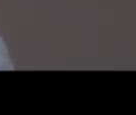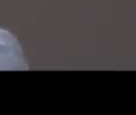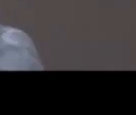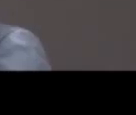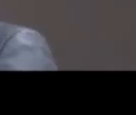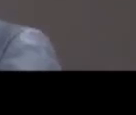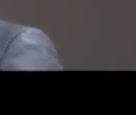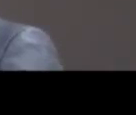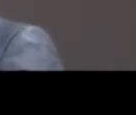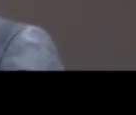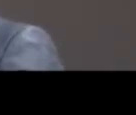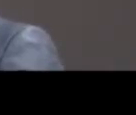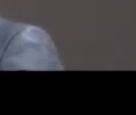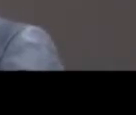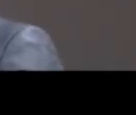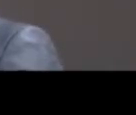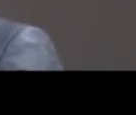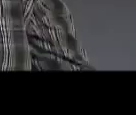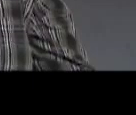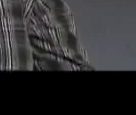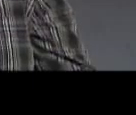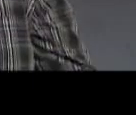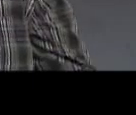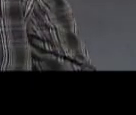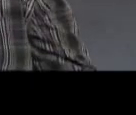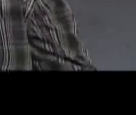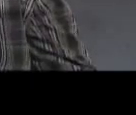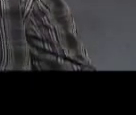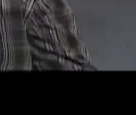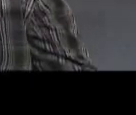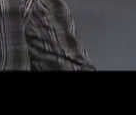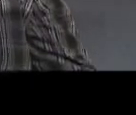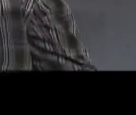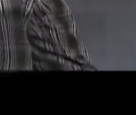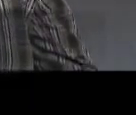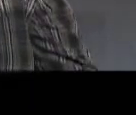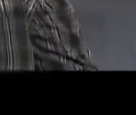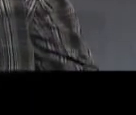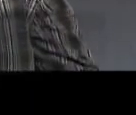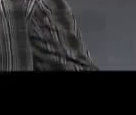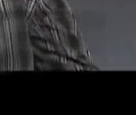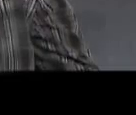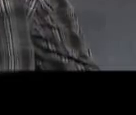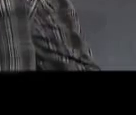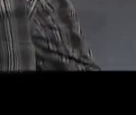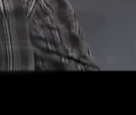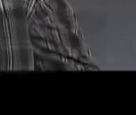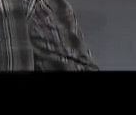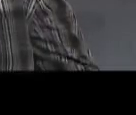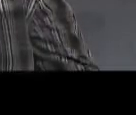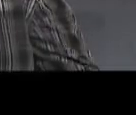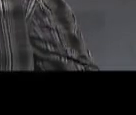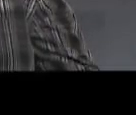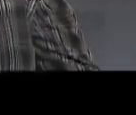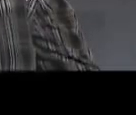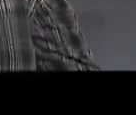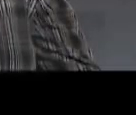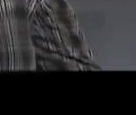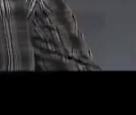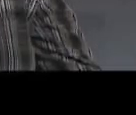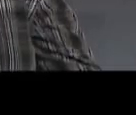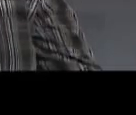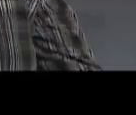un personaje que le daba un vuelco dramático a la historia. Y podemos ver casos donde frecuencias han pasado de mano 5 o 6 veces